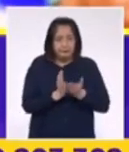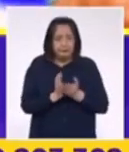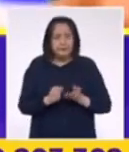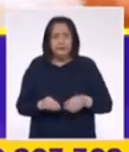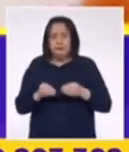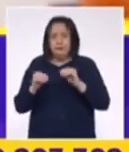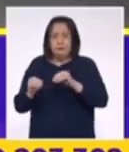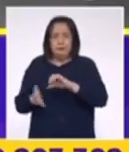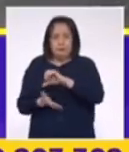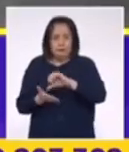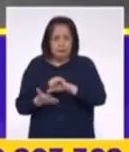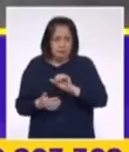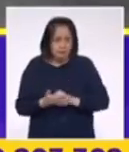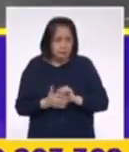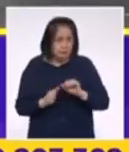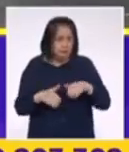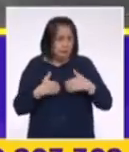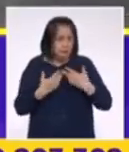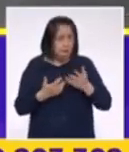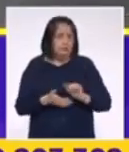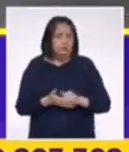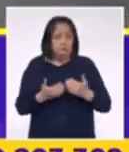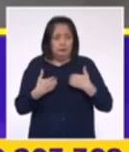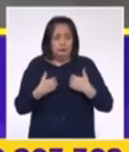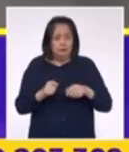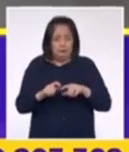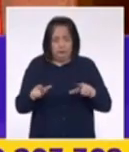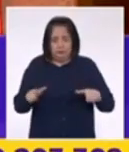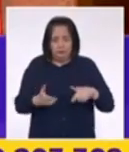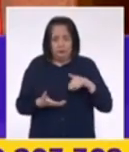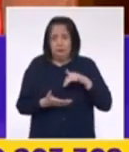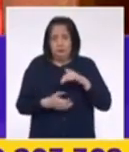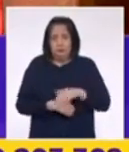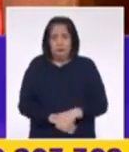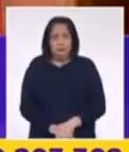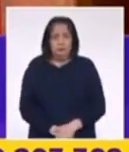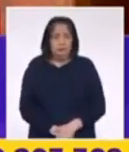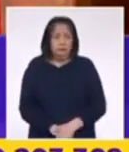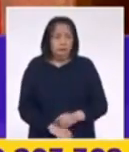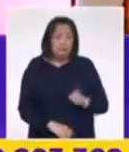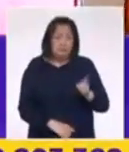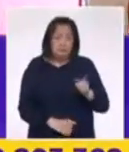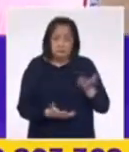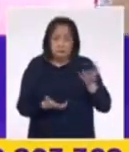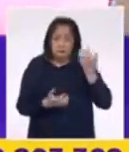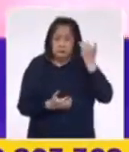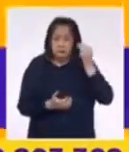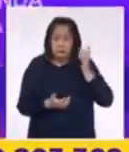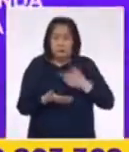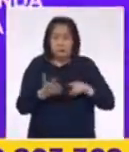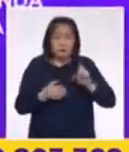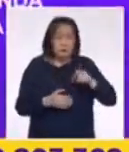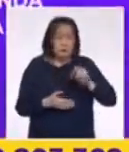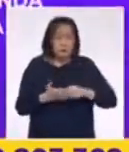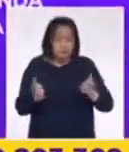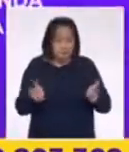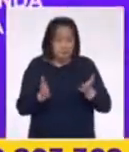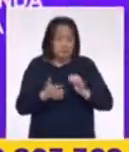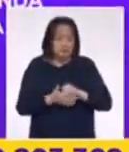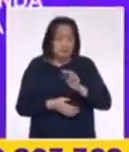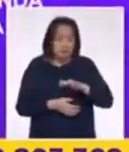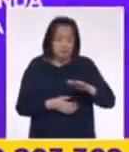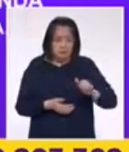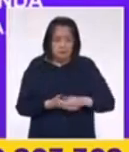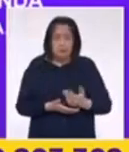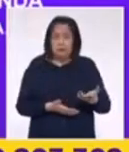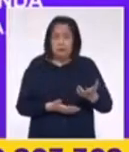en la plaza y con ello también puedes tener un espacio educativo. Estas son el tipo de iniciativas que se requiere impulsar para que niños